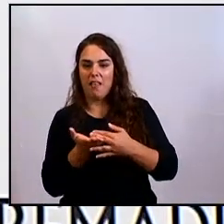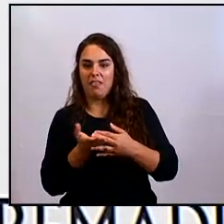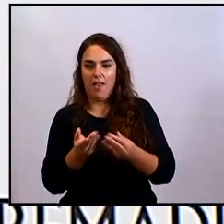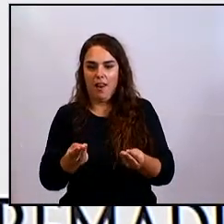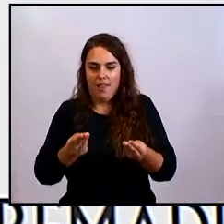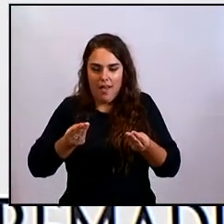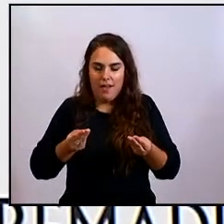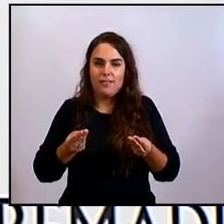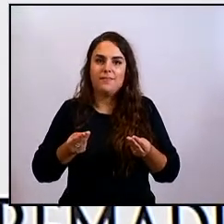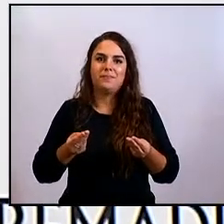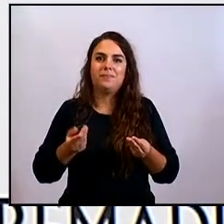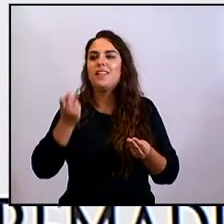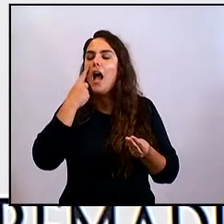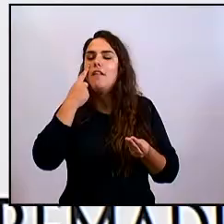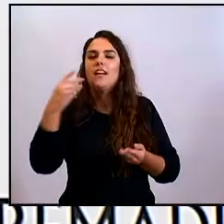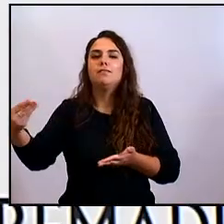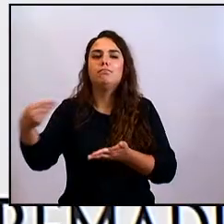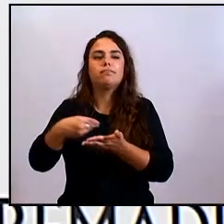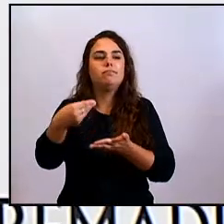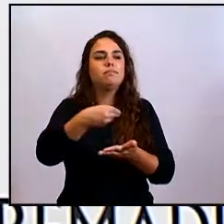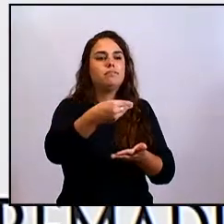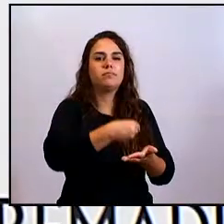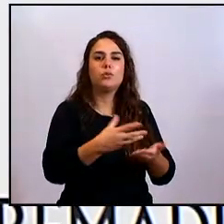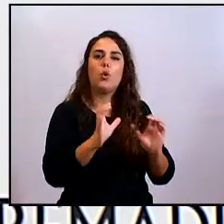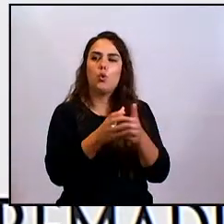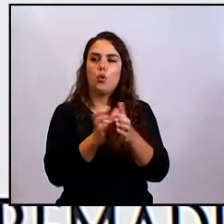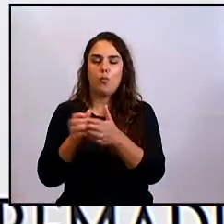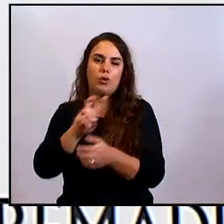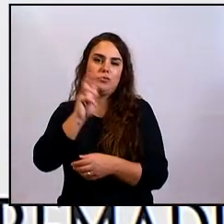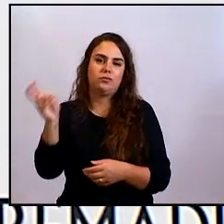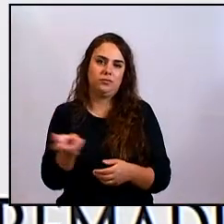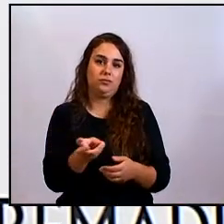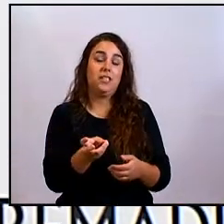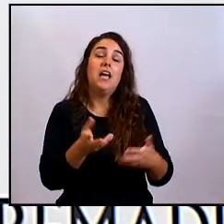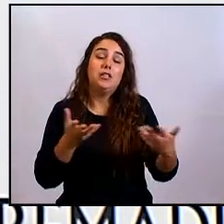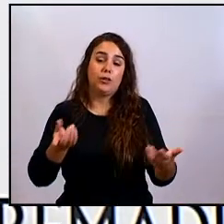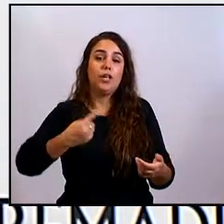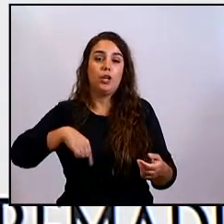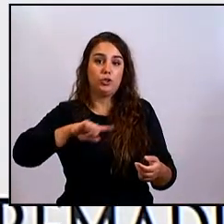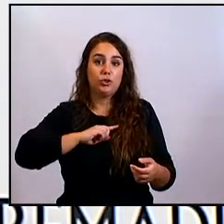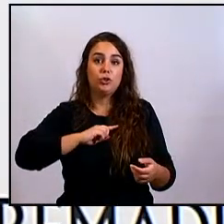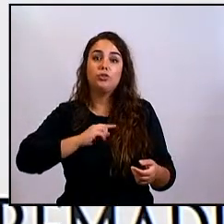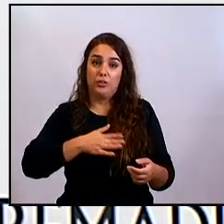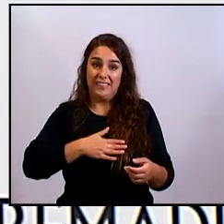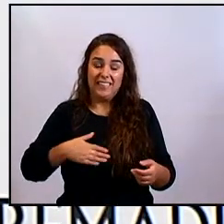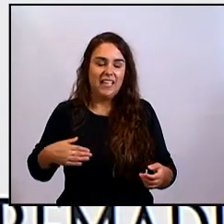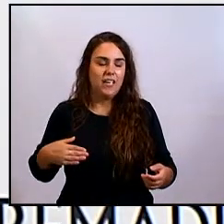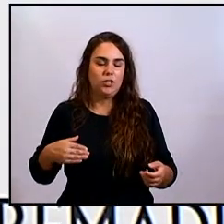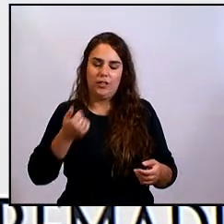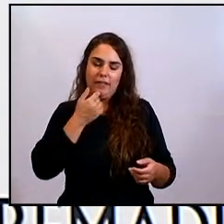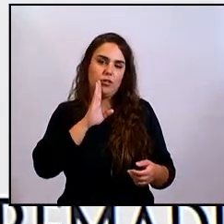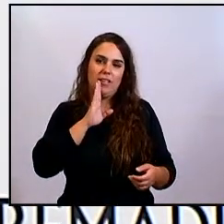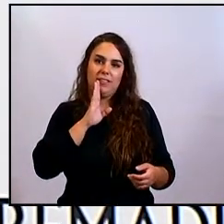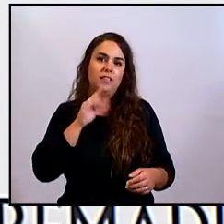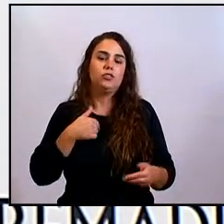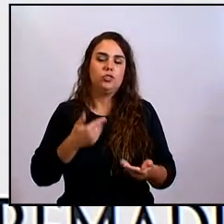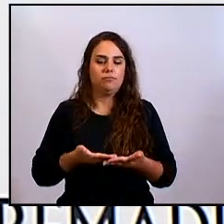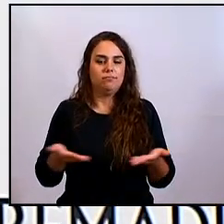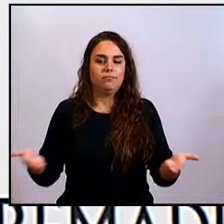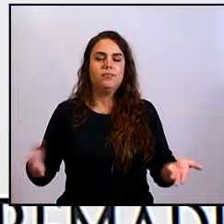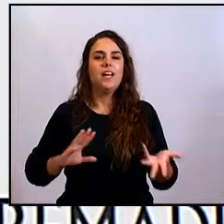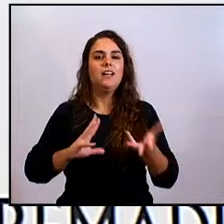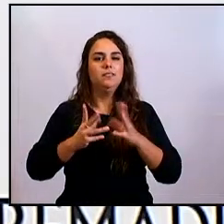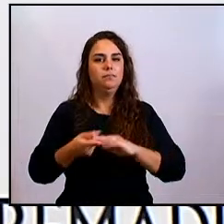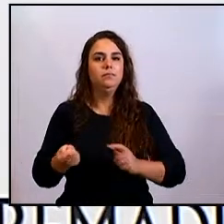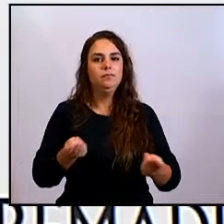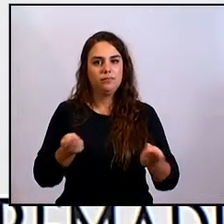que supongan pues, aportaciones de todos los grupos políticos. Y nosotros vamos a seguir dispuestos, como he dicho, a tener la mano tendida y